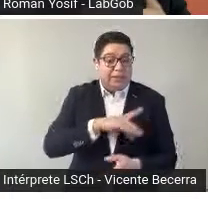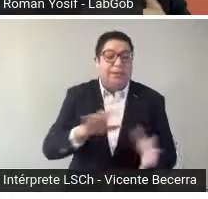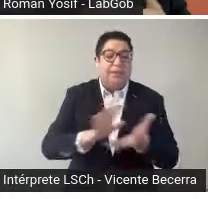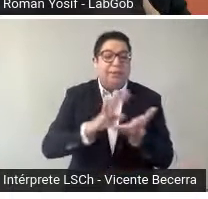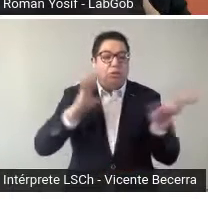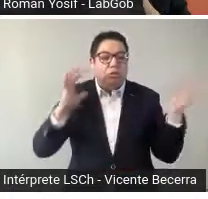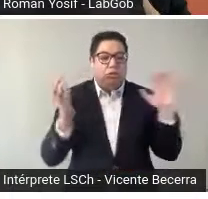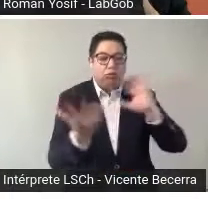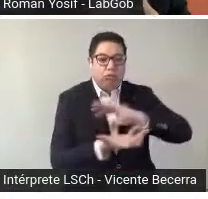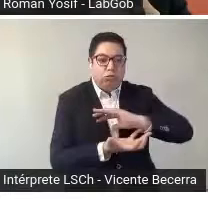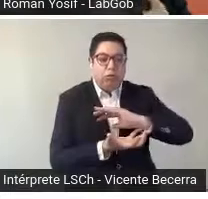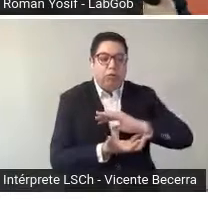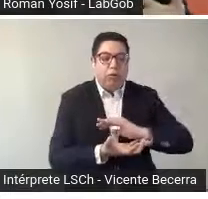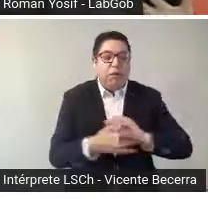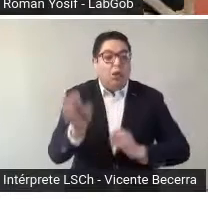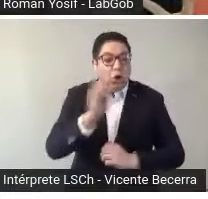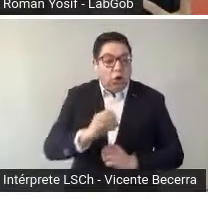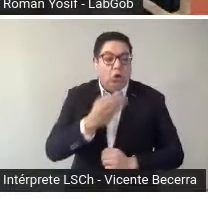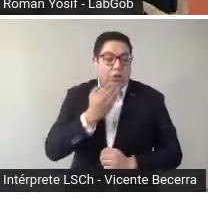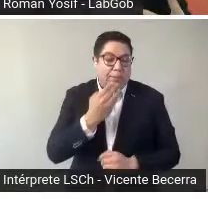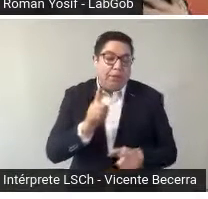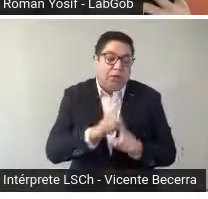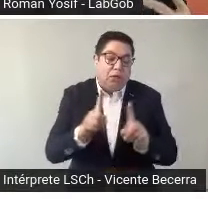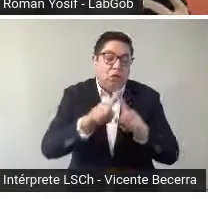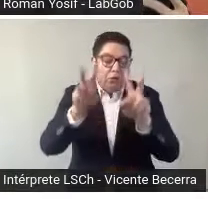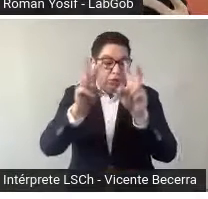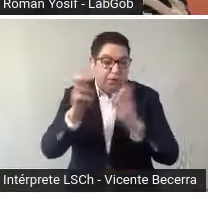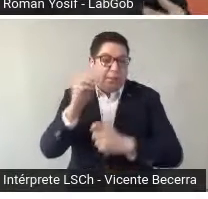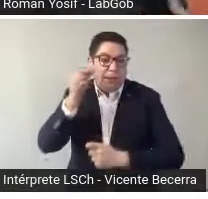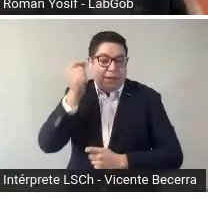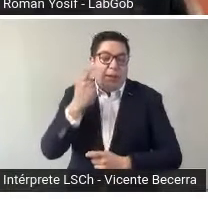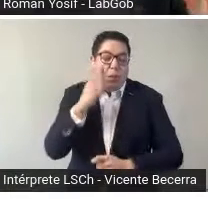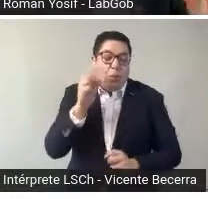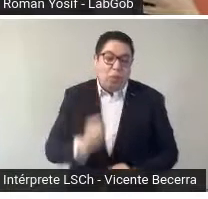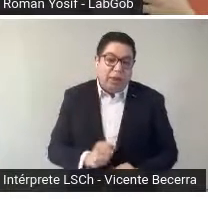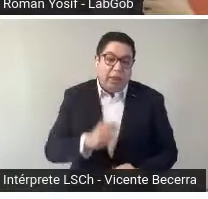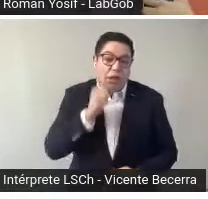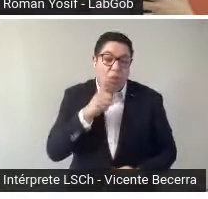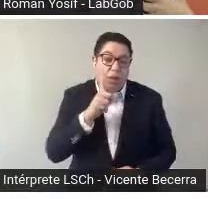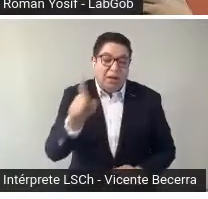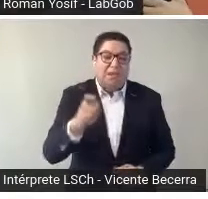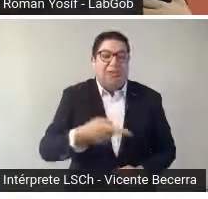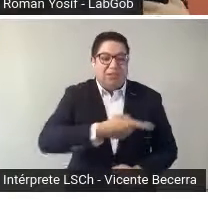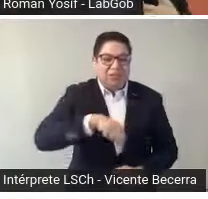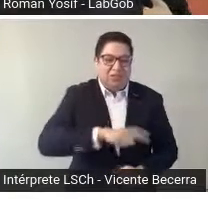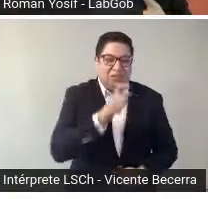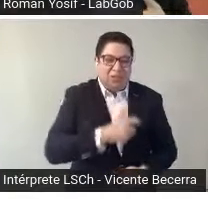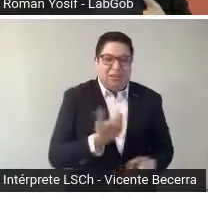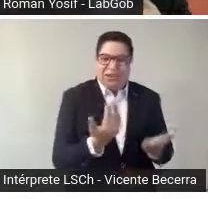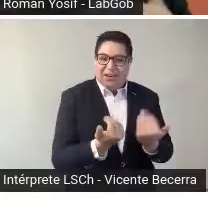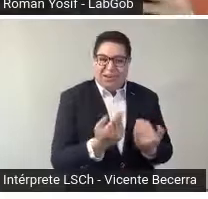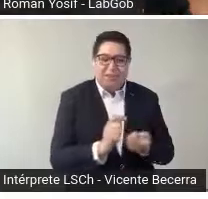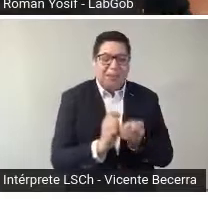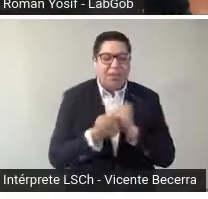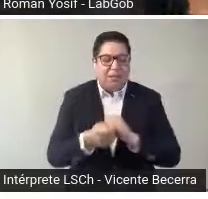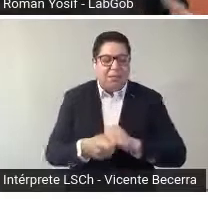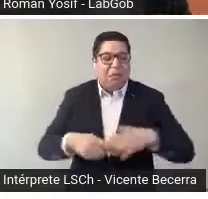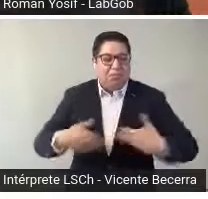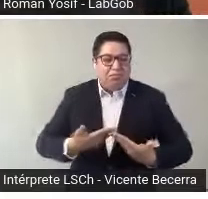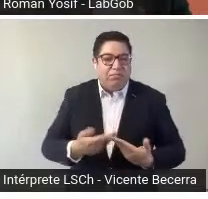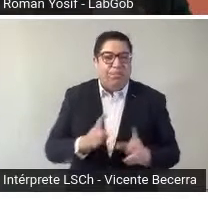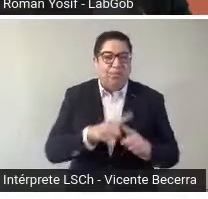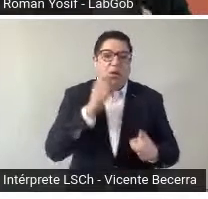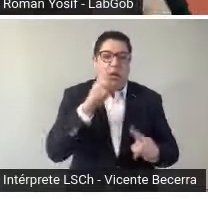O tenemos la opción de enfrentar esos cambios entendiendo que nosotros también tenemos que cambiar. Tenemos que cambiar